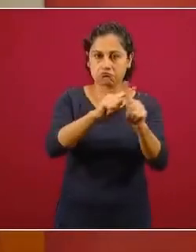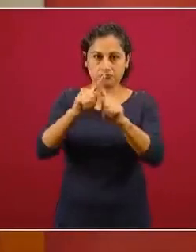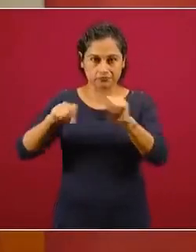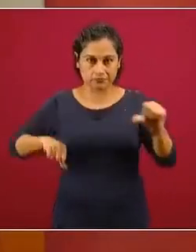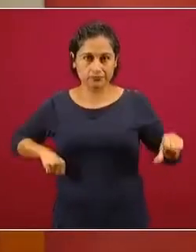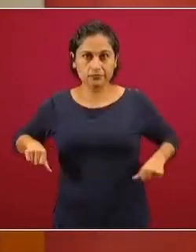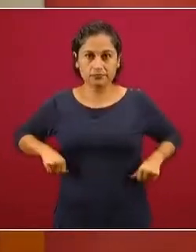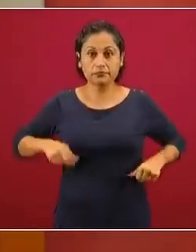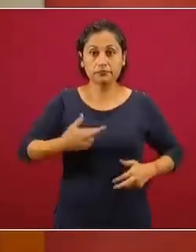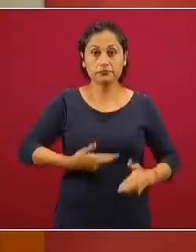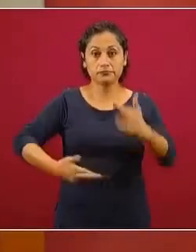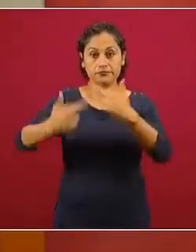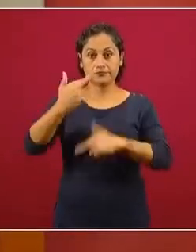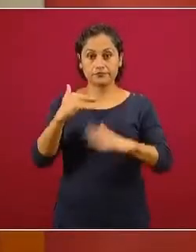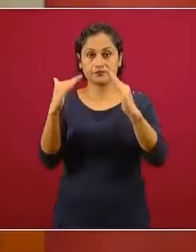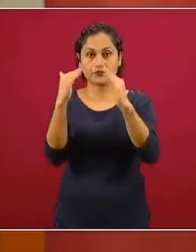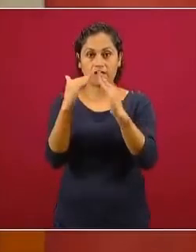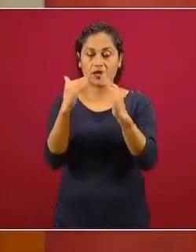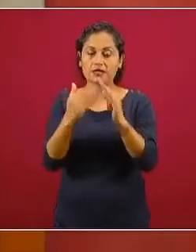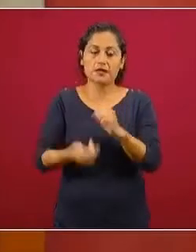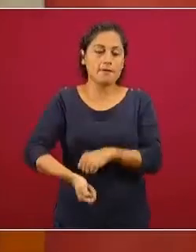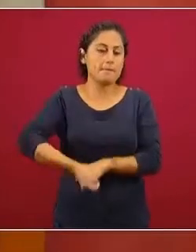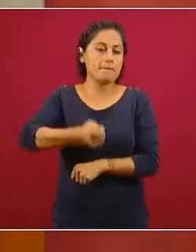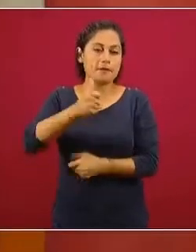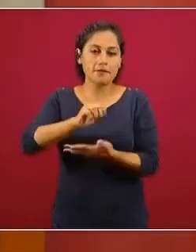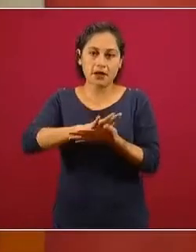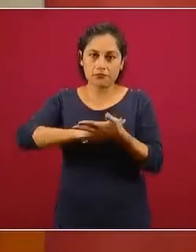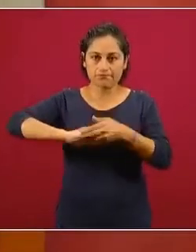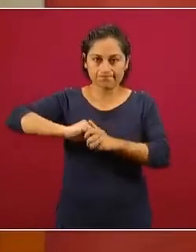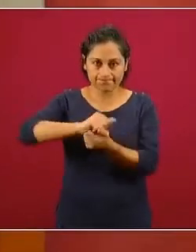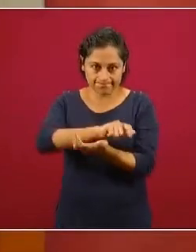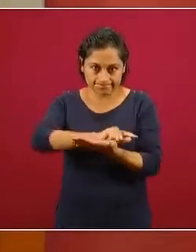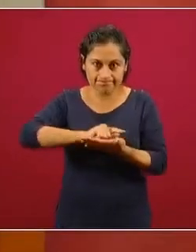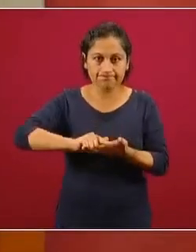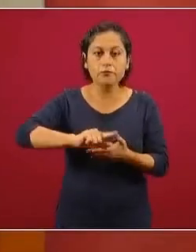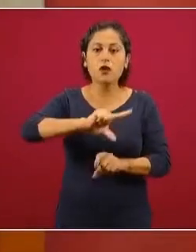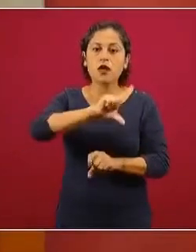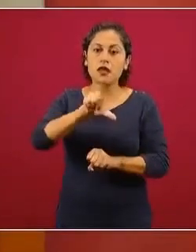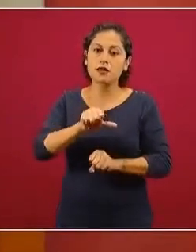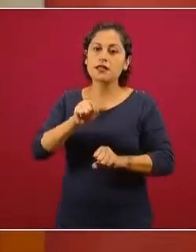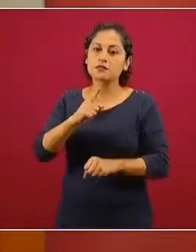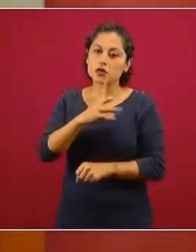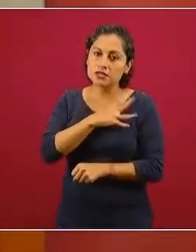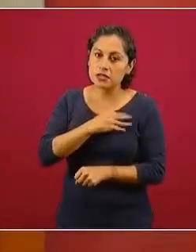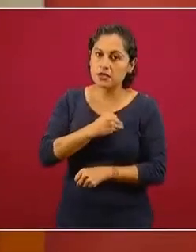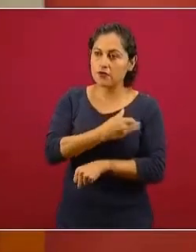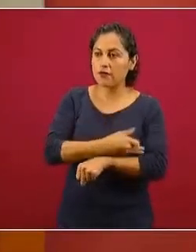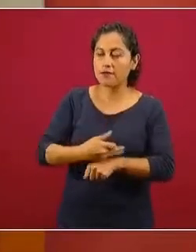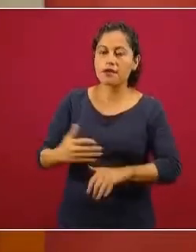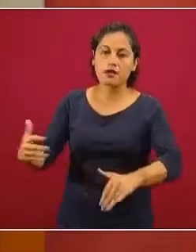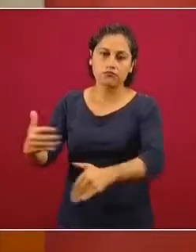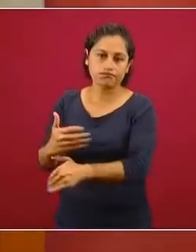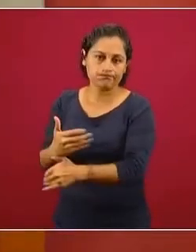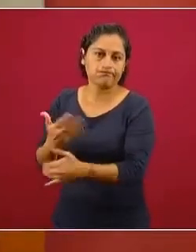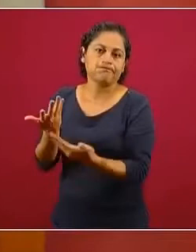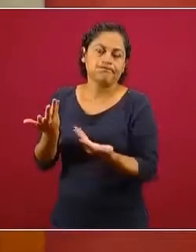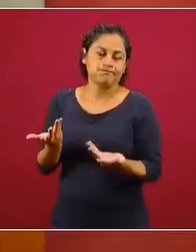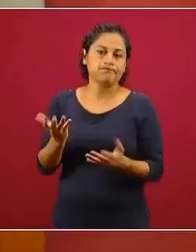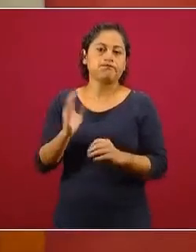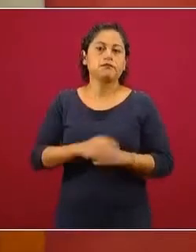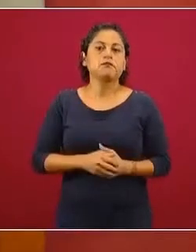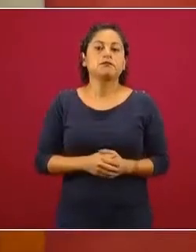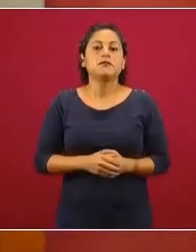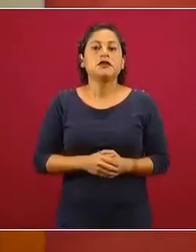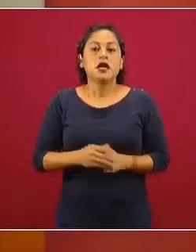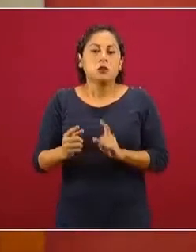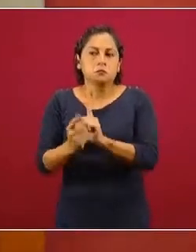hacer es lavarnos las manos antes de empezar a interactuar con nuestros seres queridos al interior de la misma. Si no tenemos a la